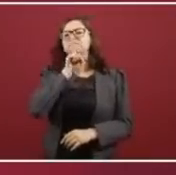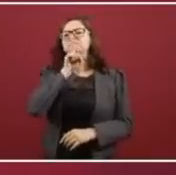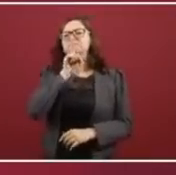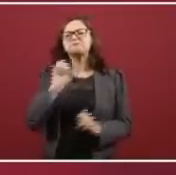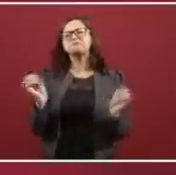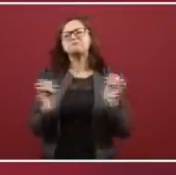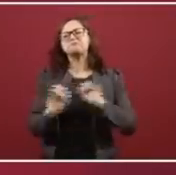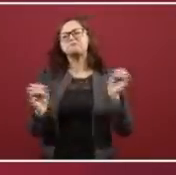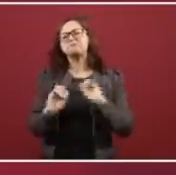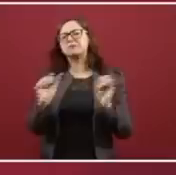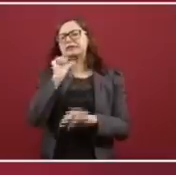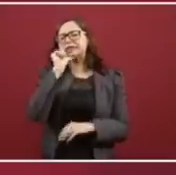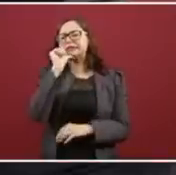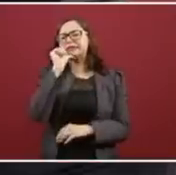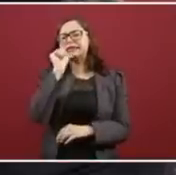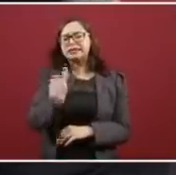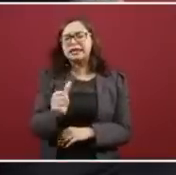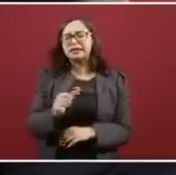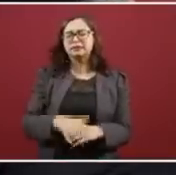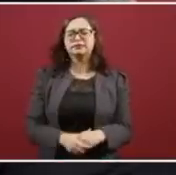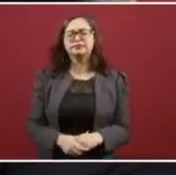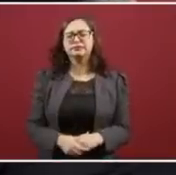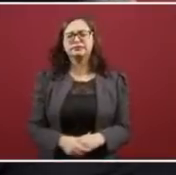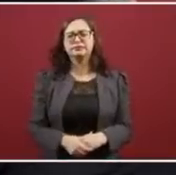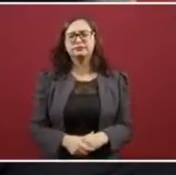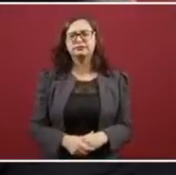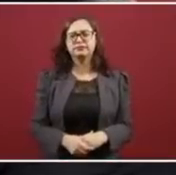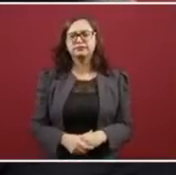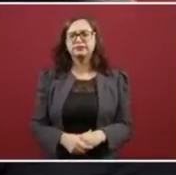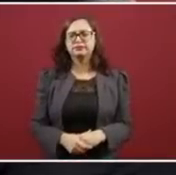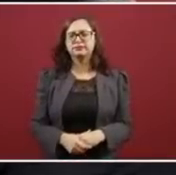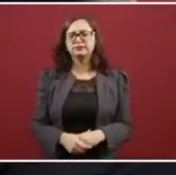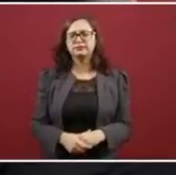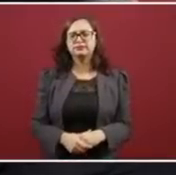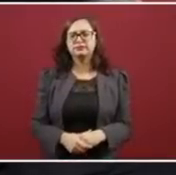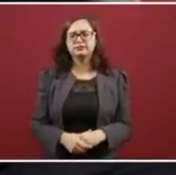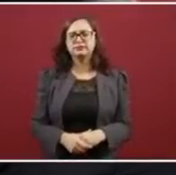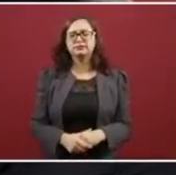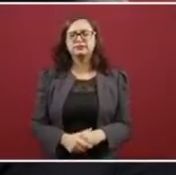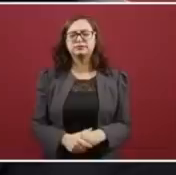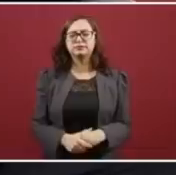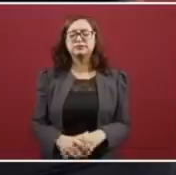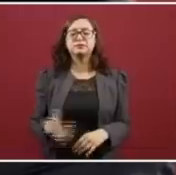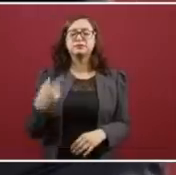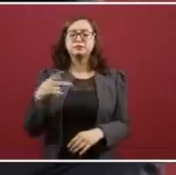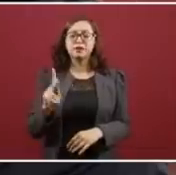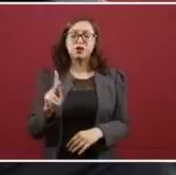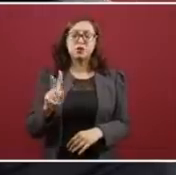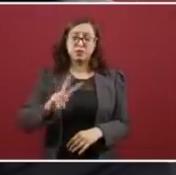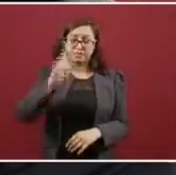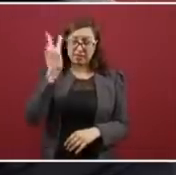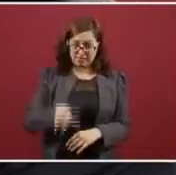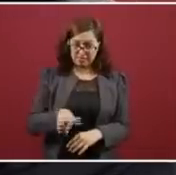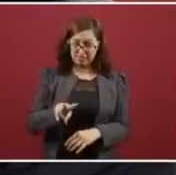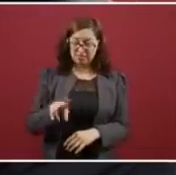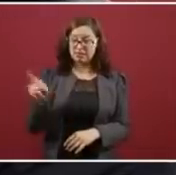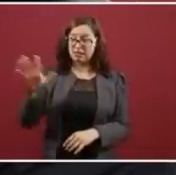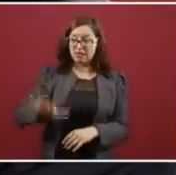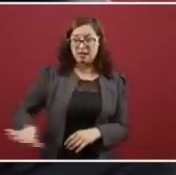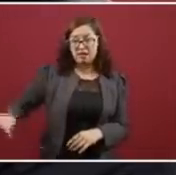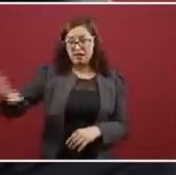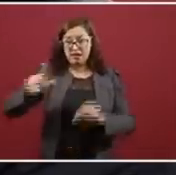lo cierto es que la mayoría de la gente del mismo está a favor